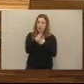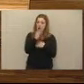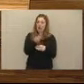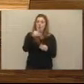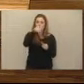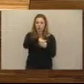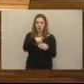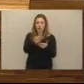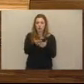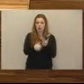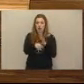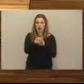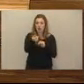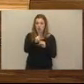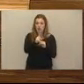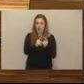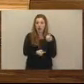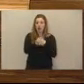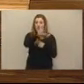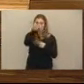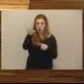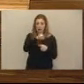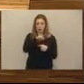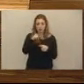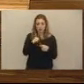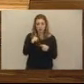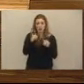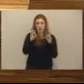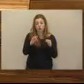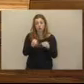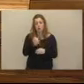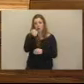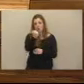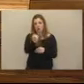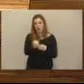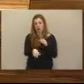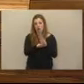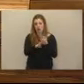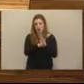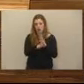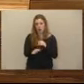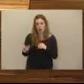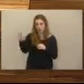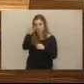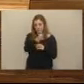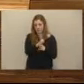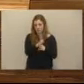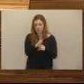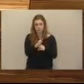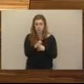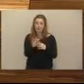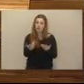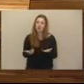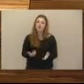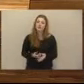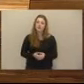esta proposición no de ley en algunas comunidades mientras que sigue apoyándola en Europa decidida.